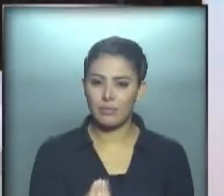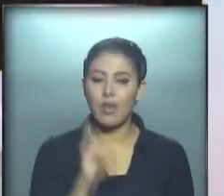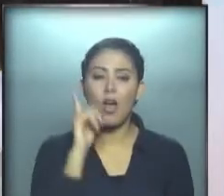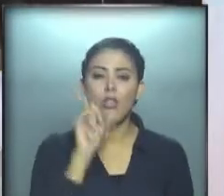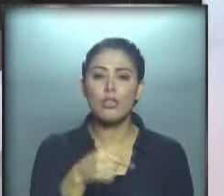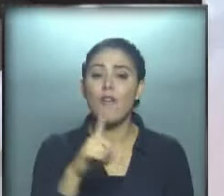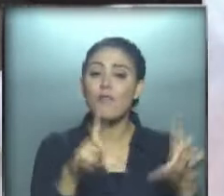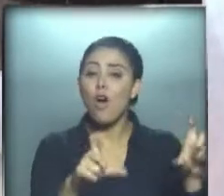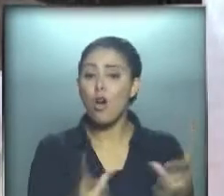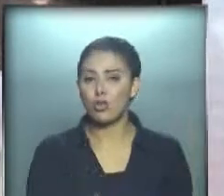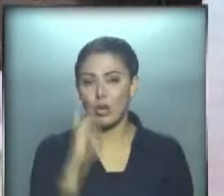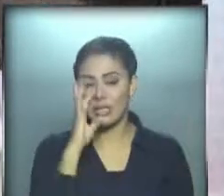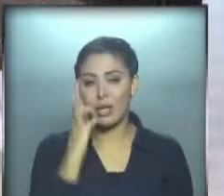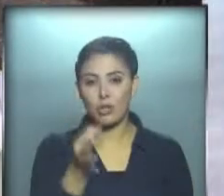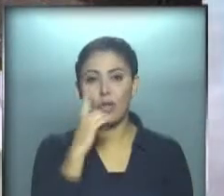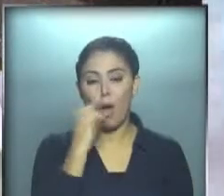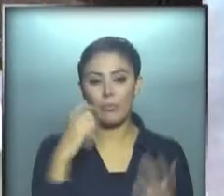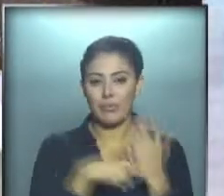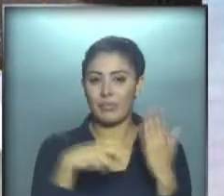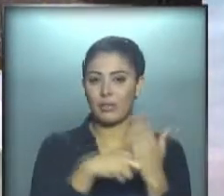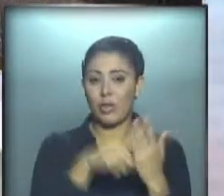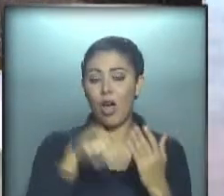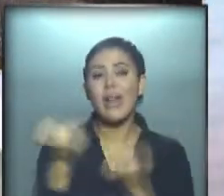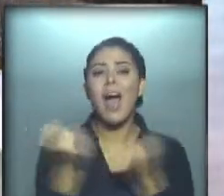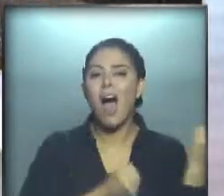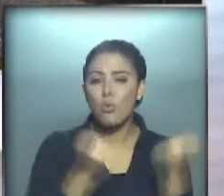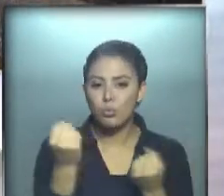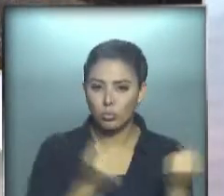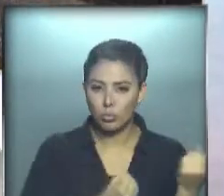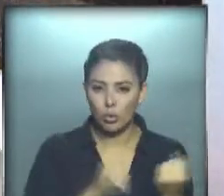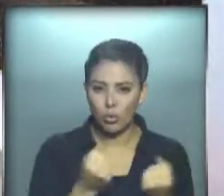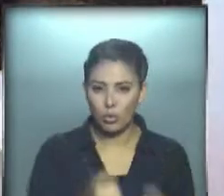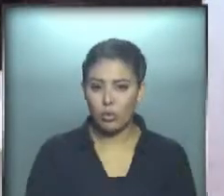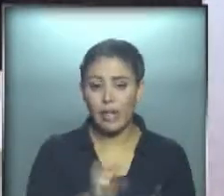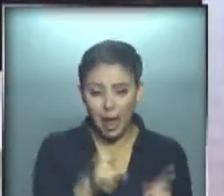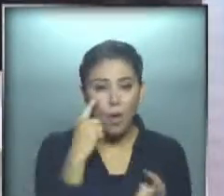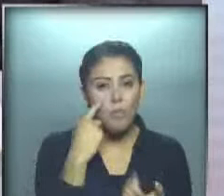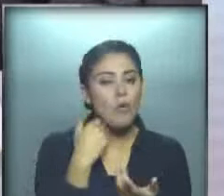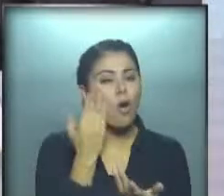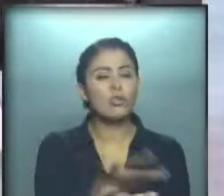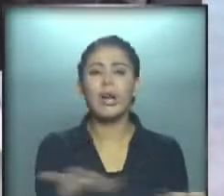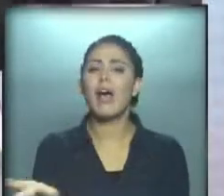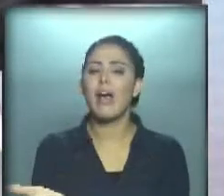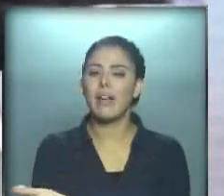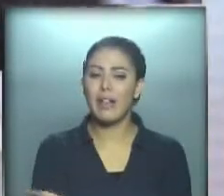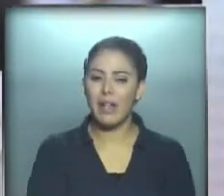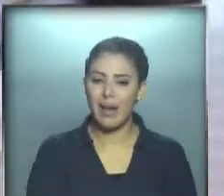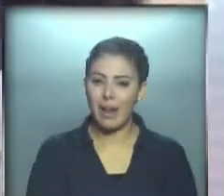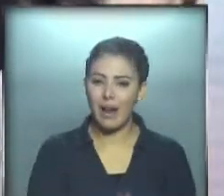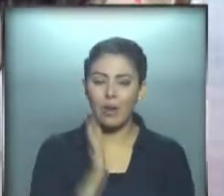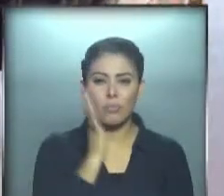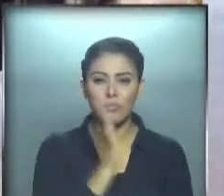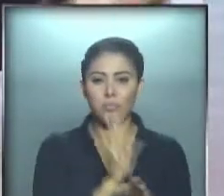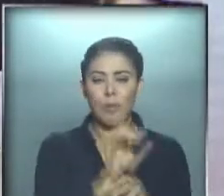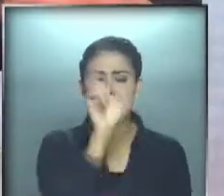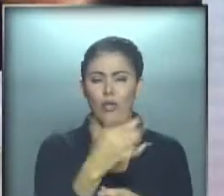de esa foto, porque muestra que está Campagnoli actualmente utilizando un coche que él muestra y reivindica, y él se reivindica como una